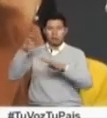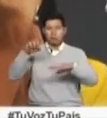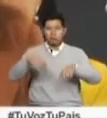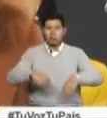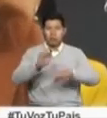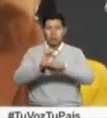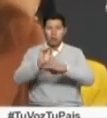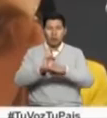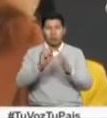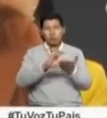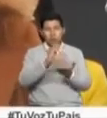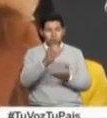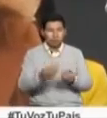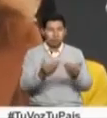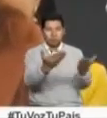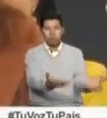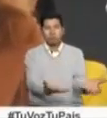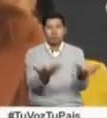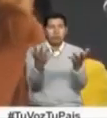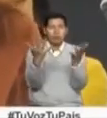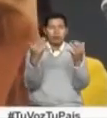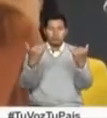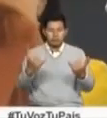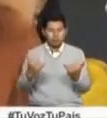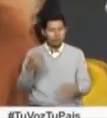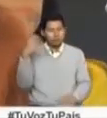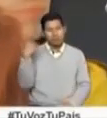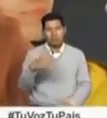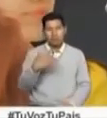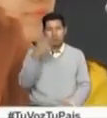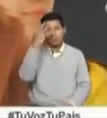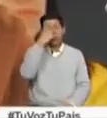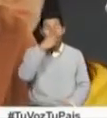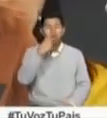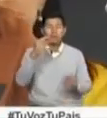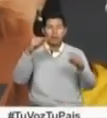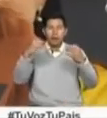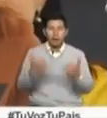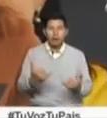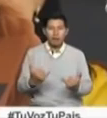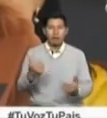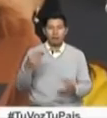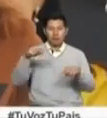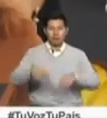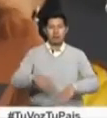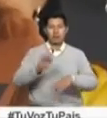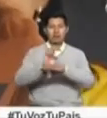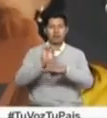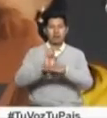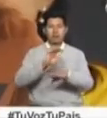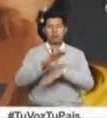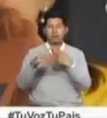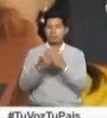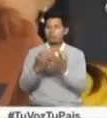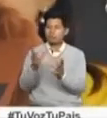y qué mejor manera de cambiar la historia cambiando la educación. En la actualidad, en nuestro país, acudir a